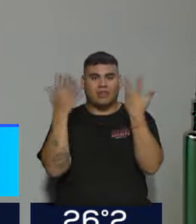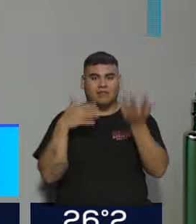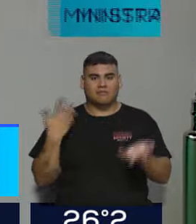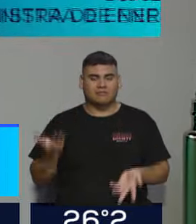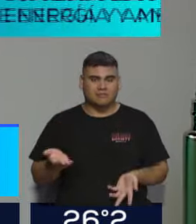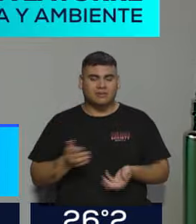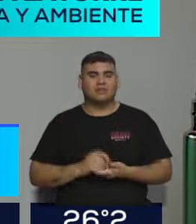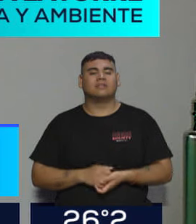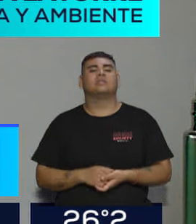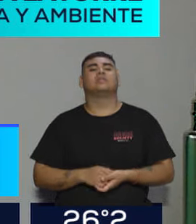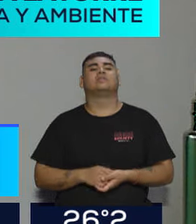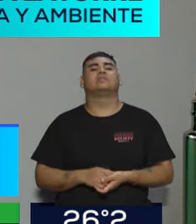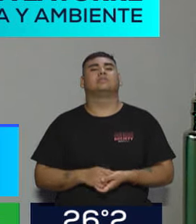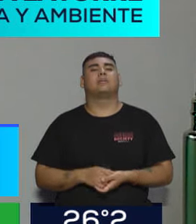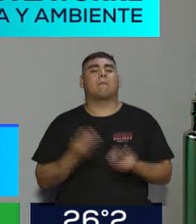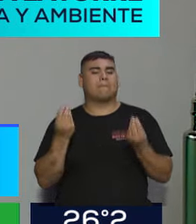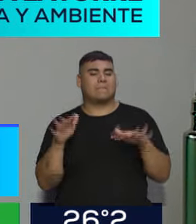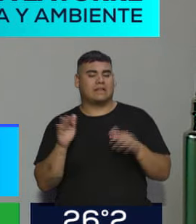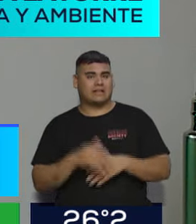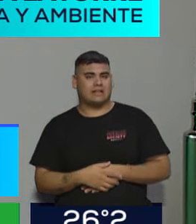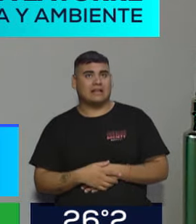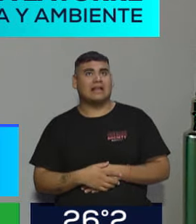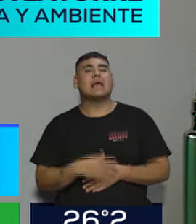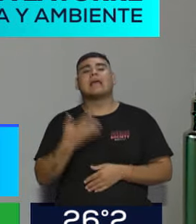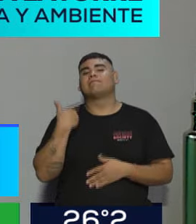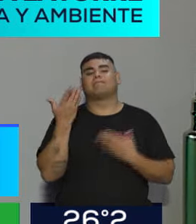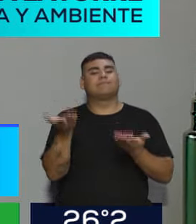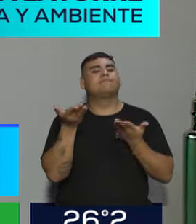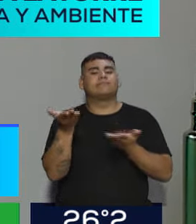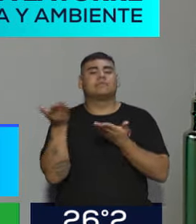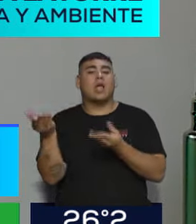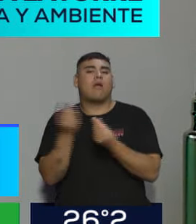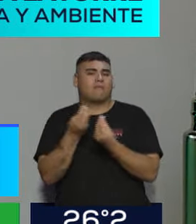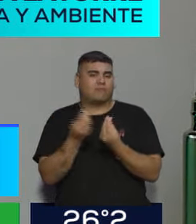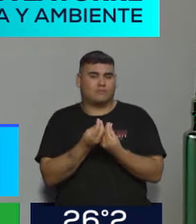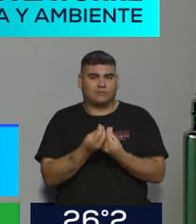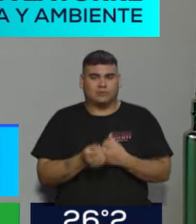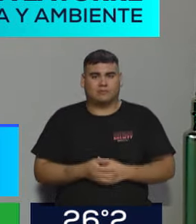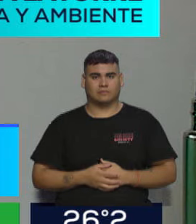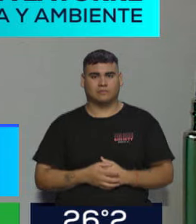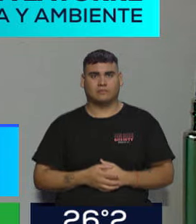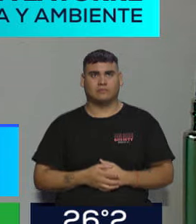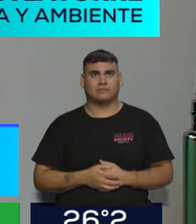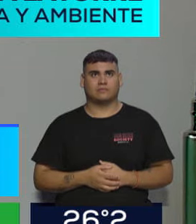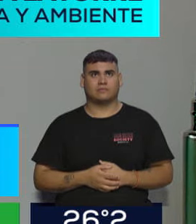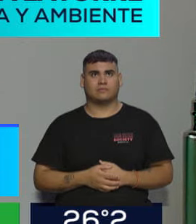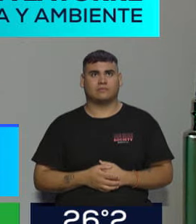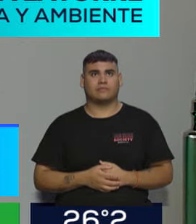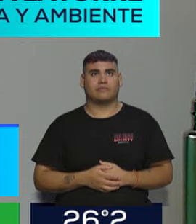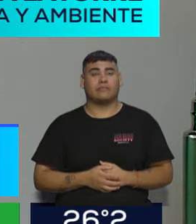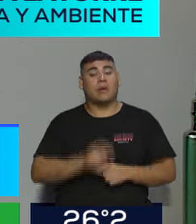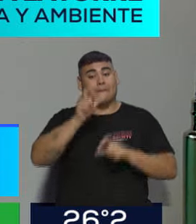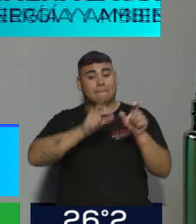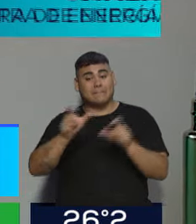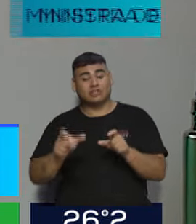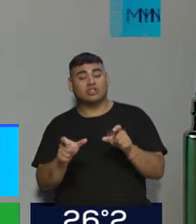rescates y constantemente están asistiendo con distinto grado de complejidad a los andinistas y a